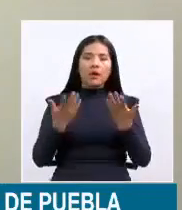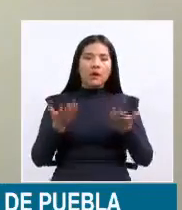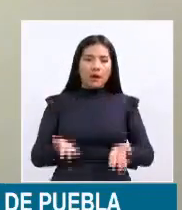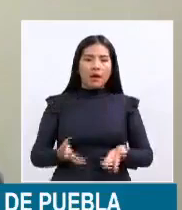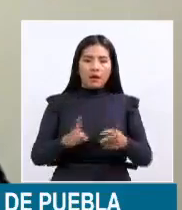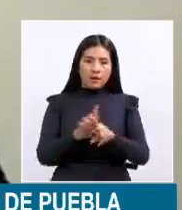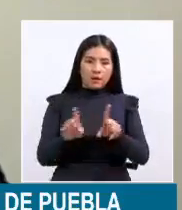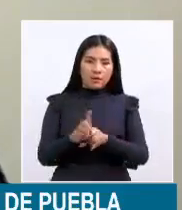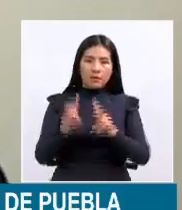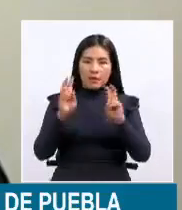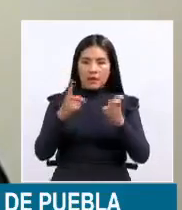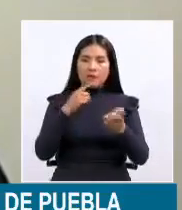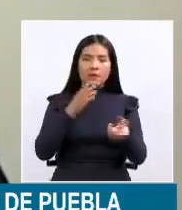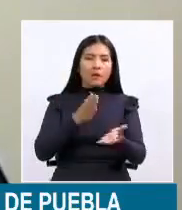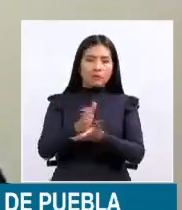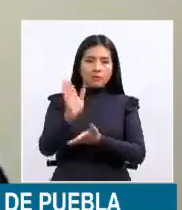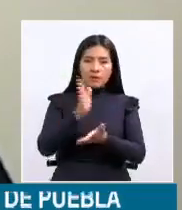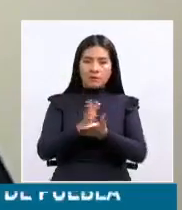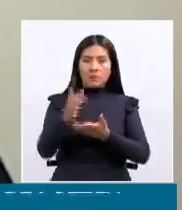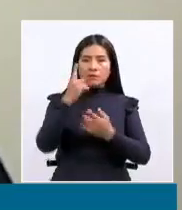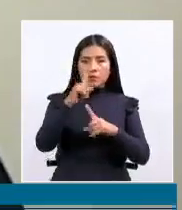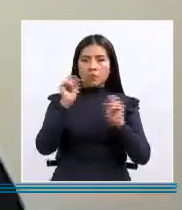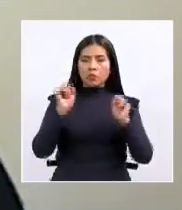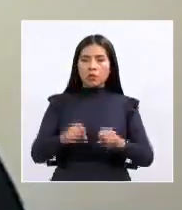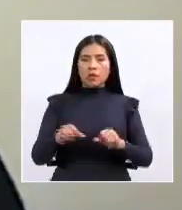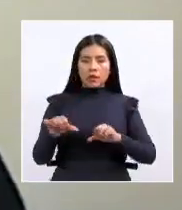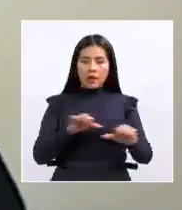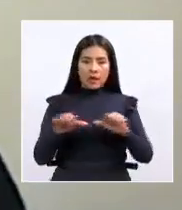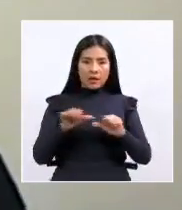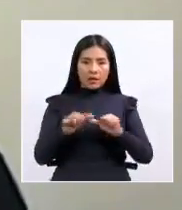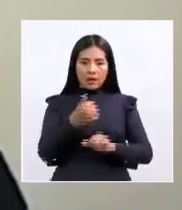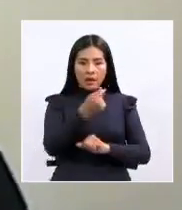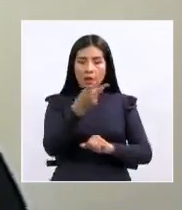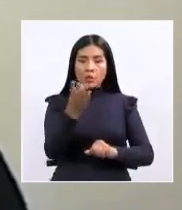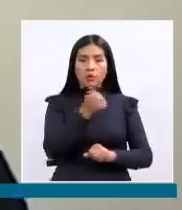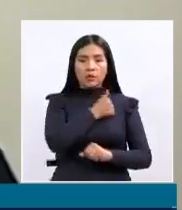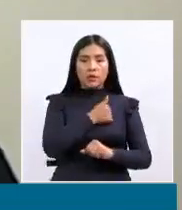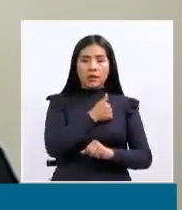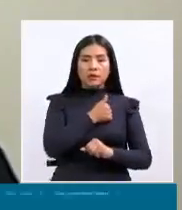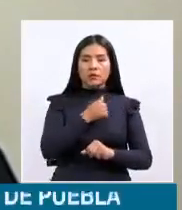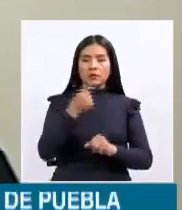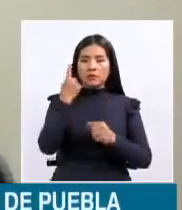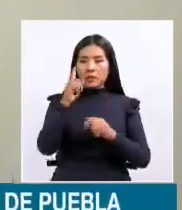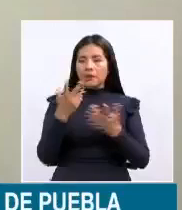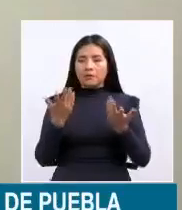alguna manera, para este tipo de acciones que muchas veces